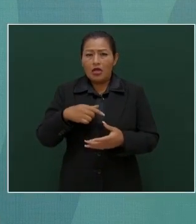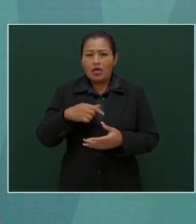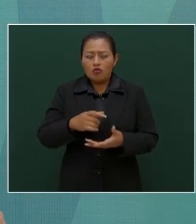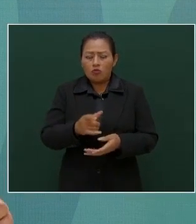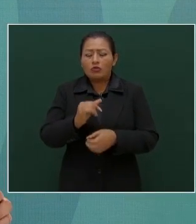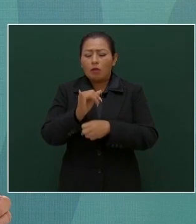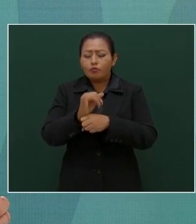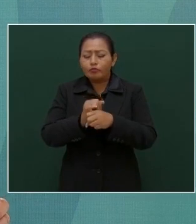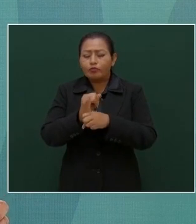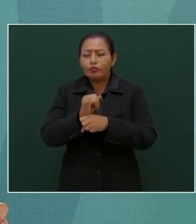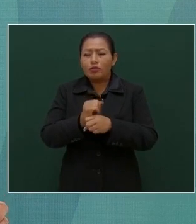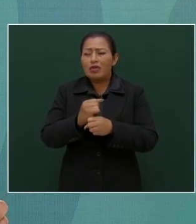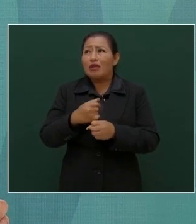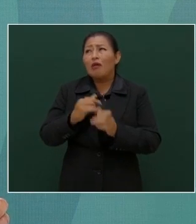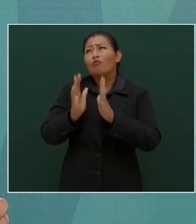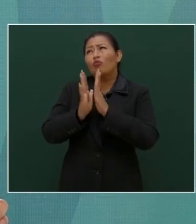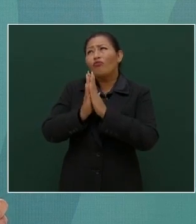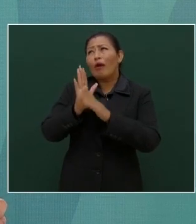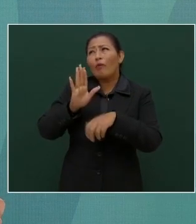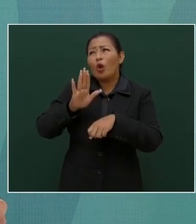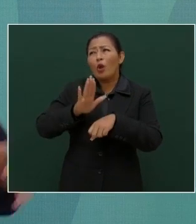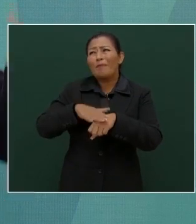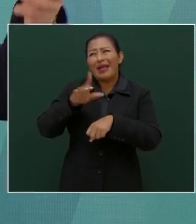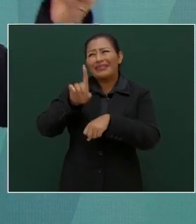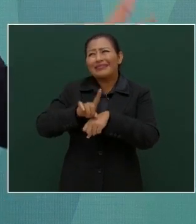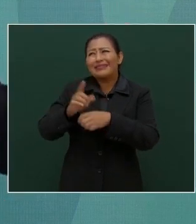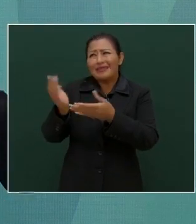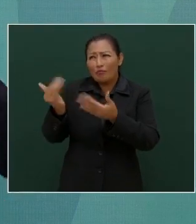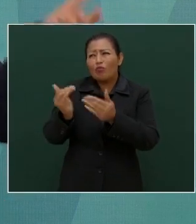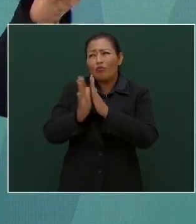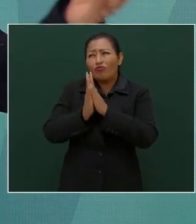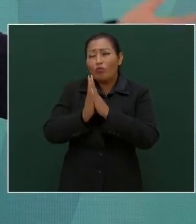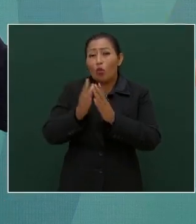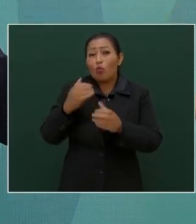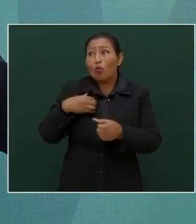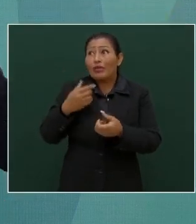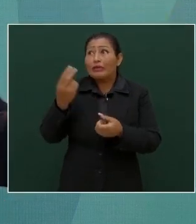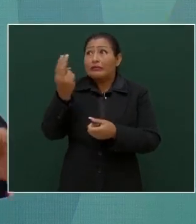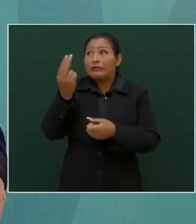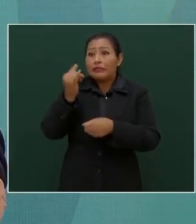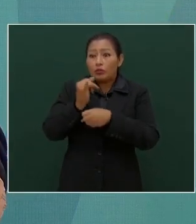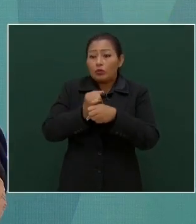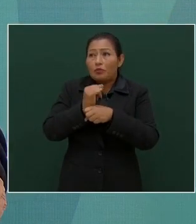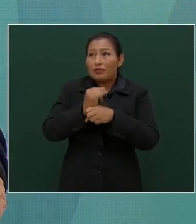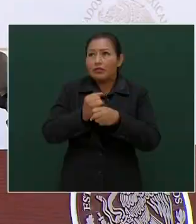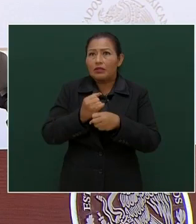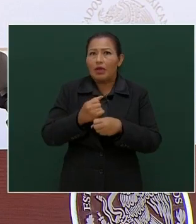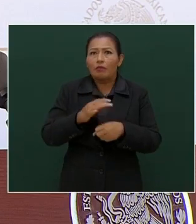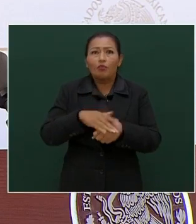le pide una ampliación de plazo porque no había nada,